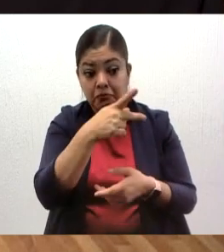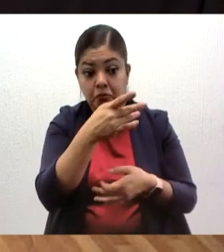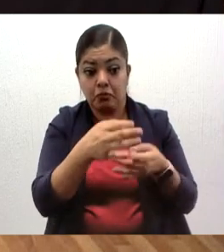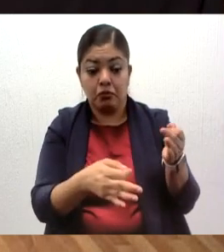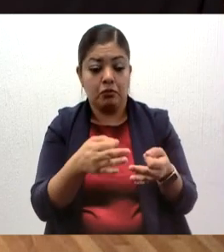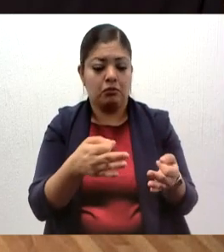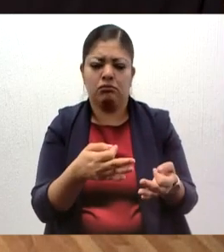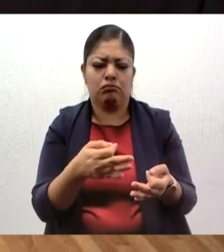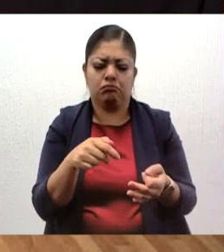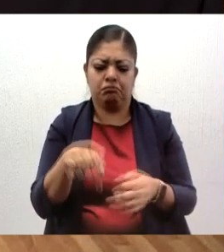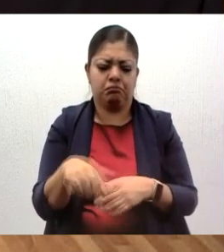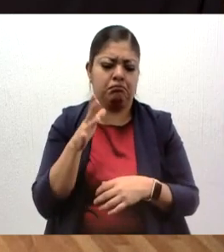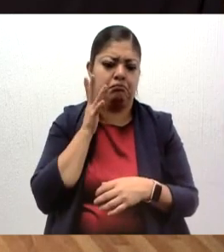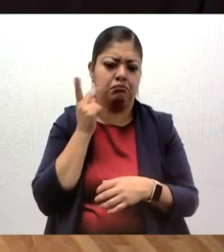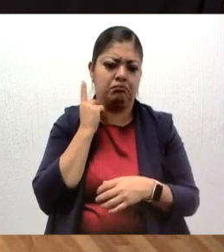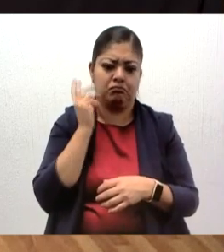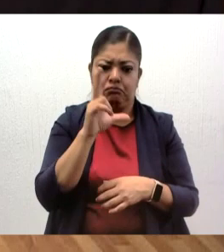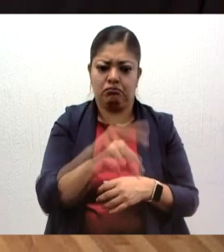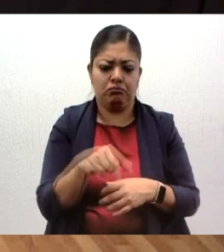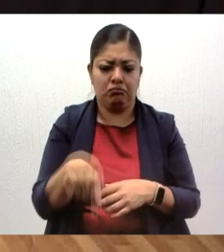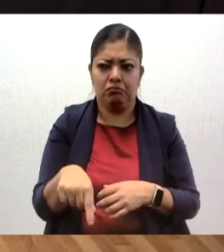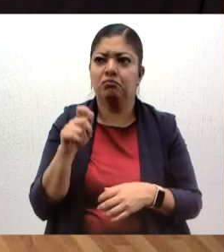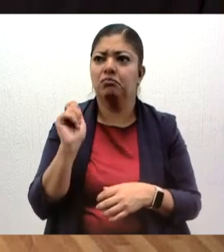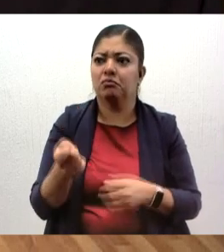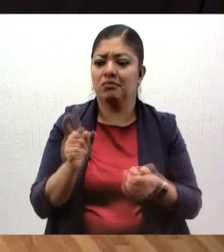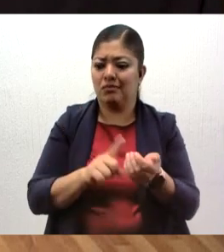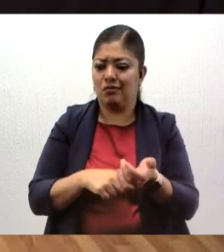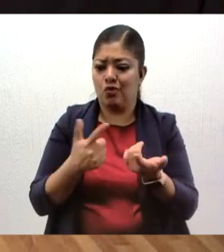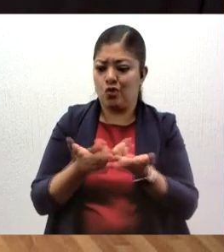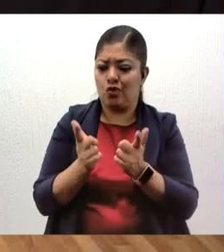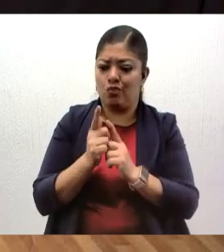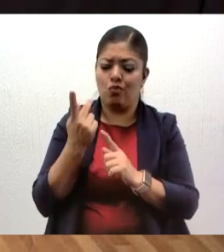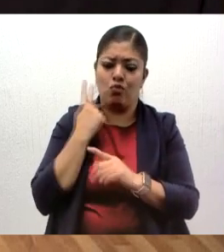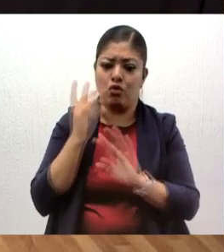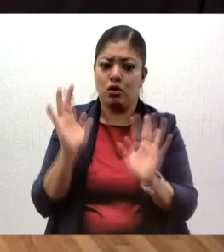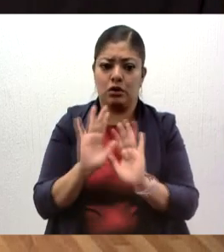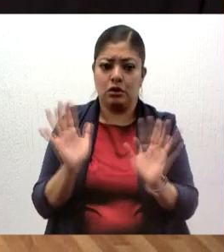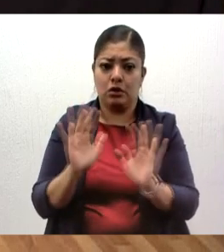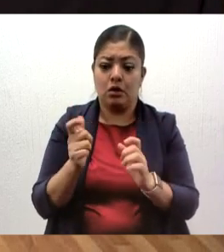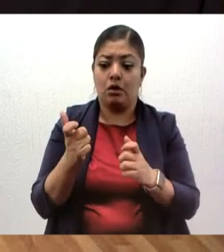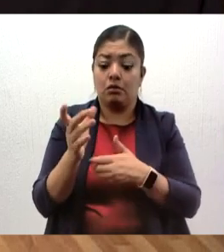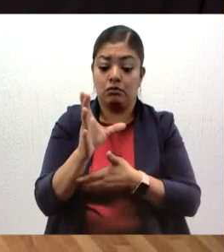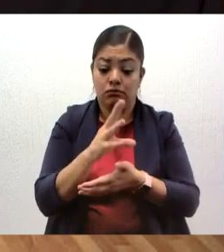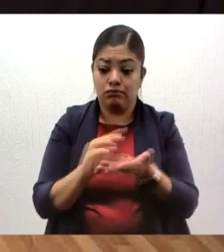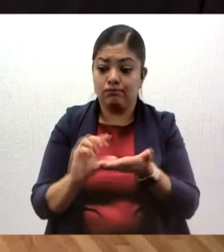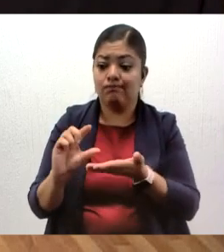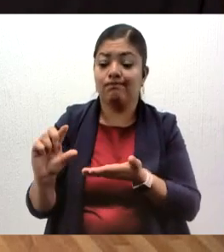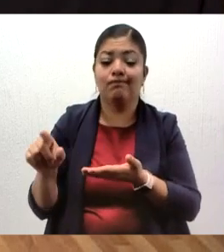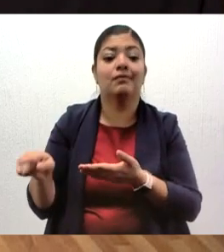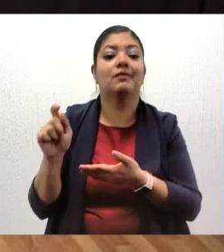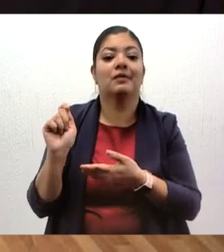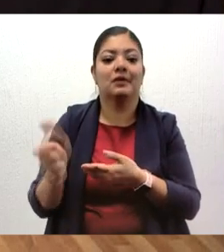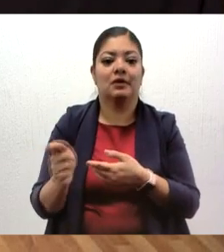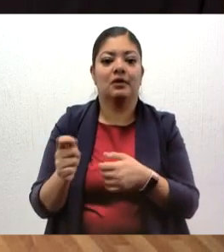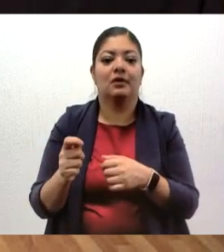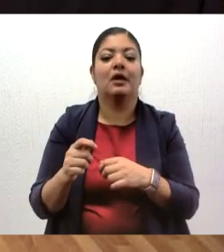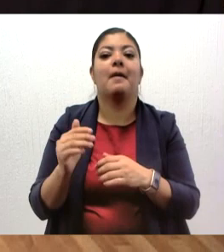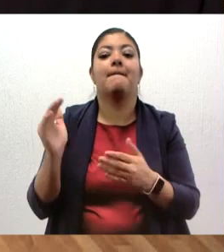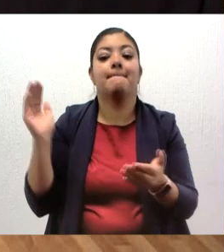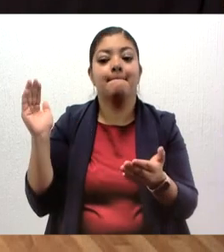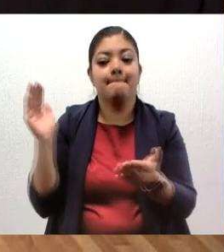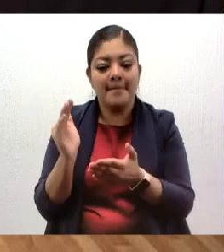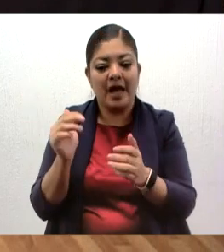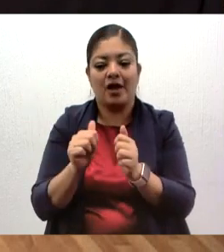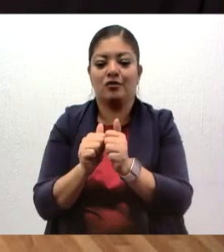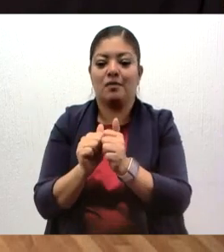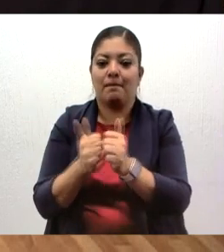congreso y no es en estas bancadas esa reasignación sin duda aminorar el rezago que hay año con semestre